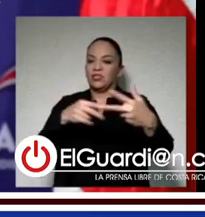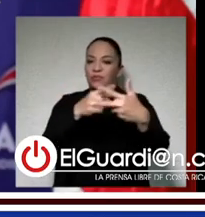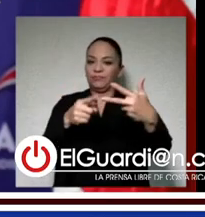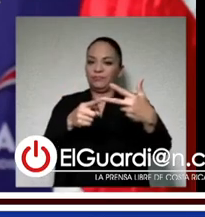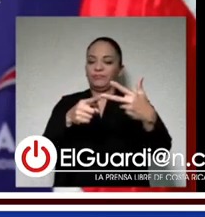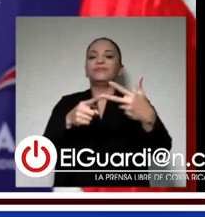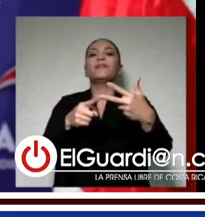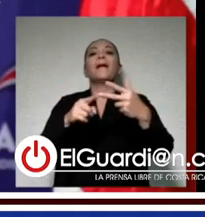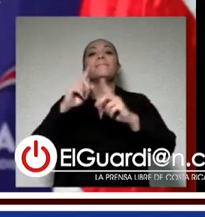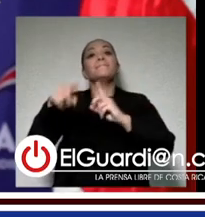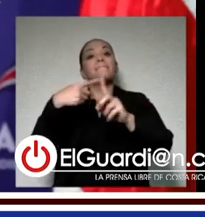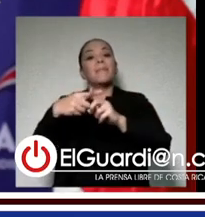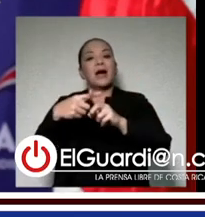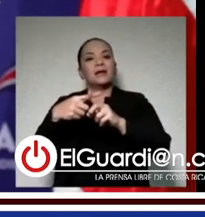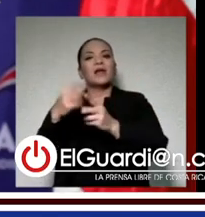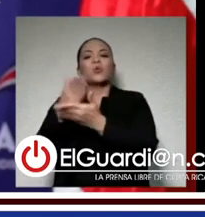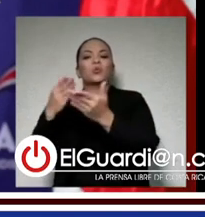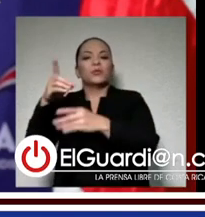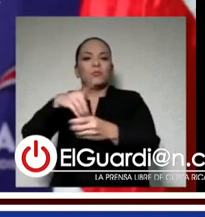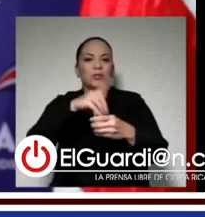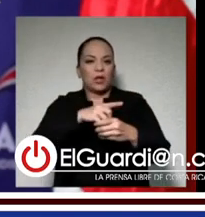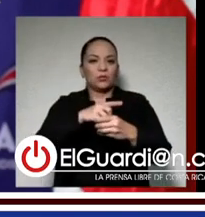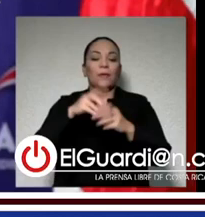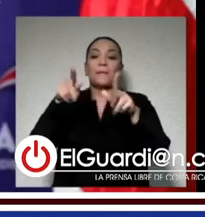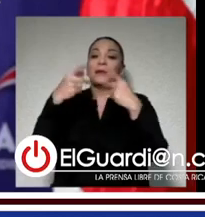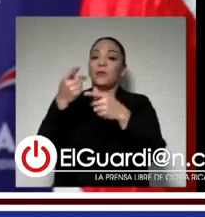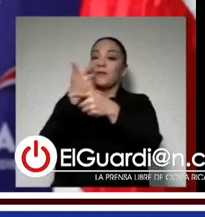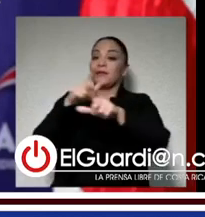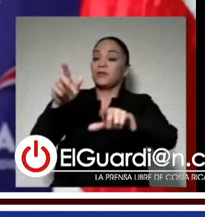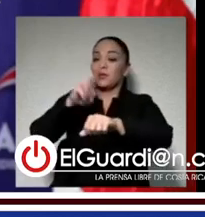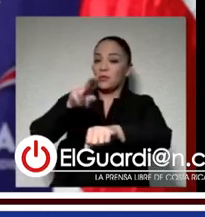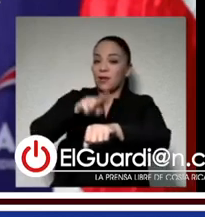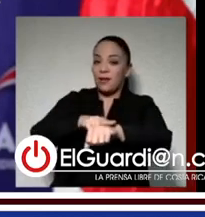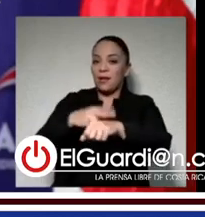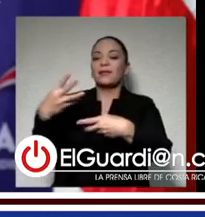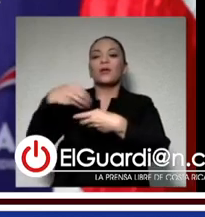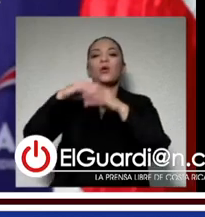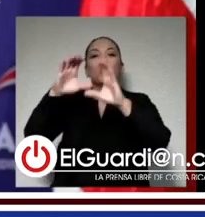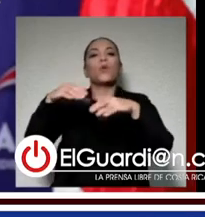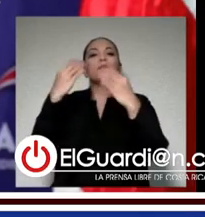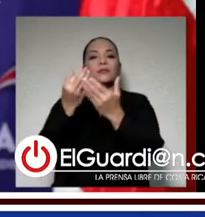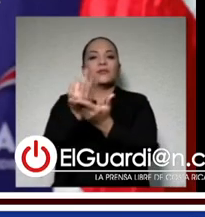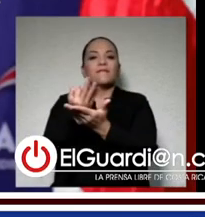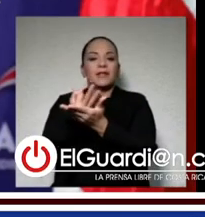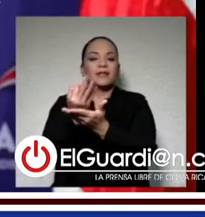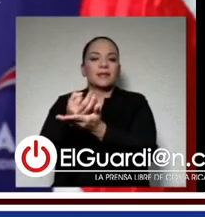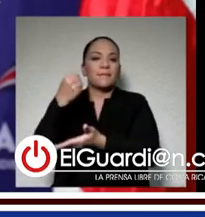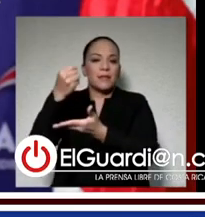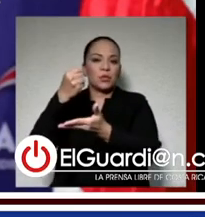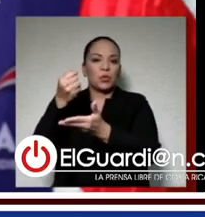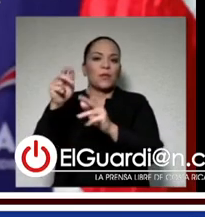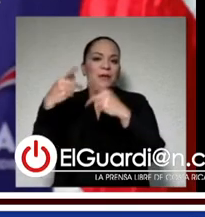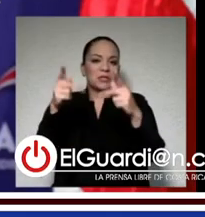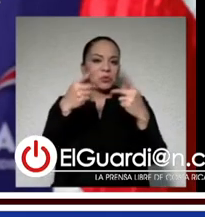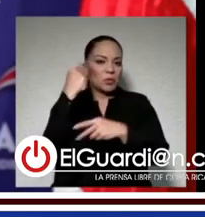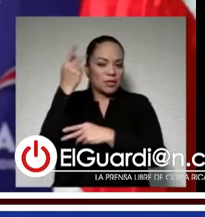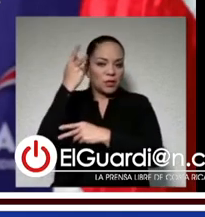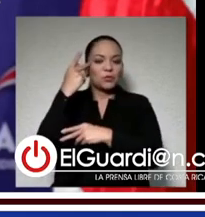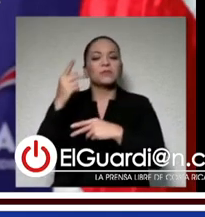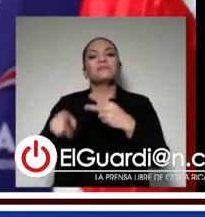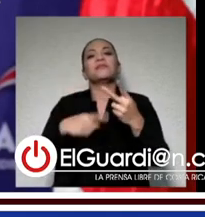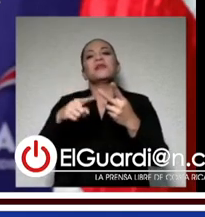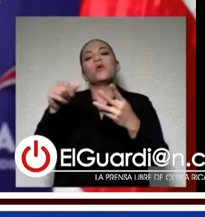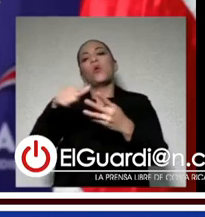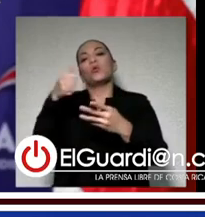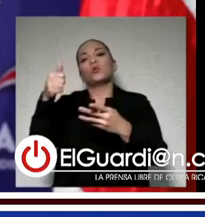diputados del Partido de Liberación Nacional que están en la Comisión de Financiamiento de Partidos y obviamente los